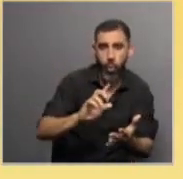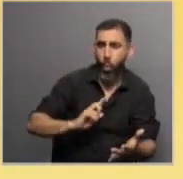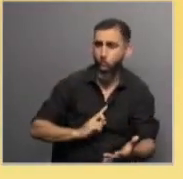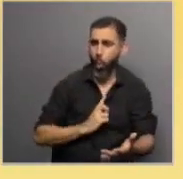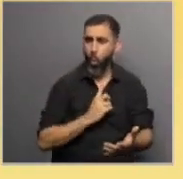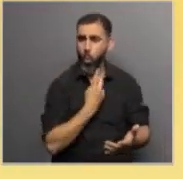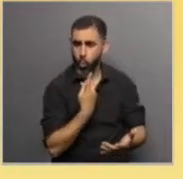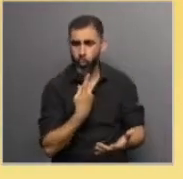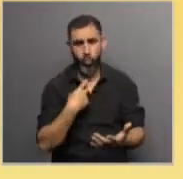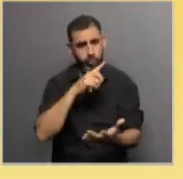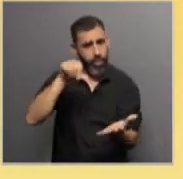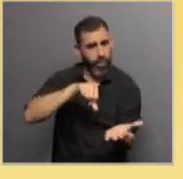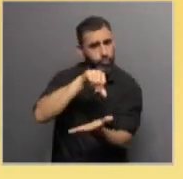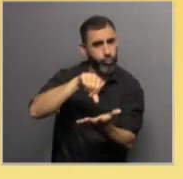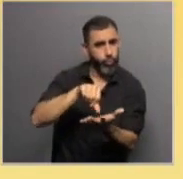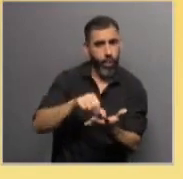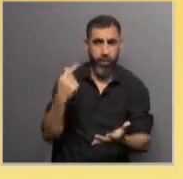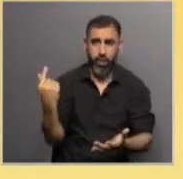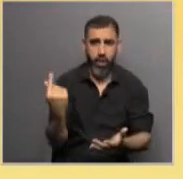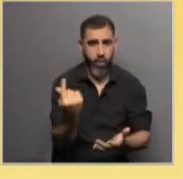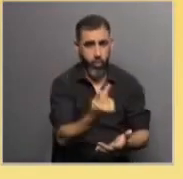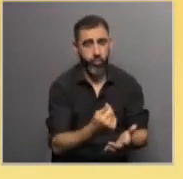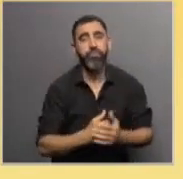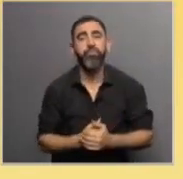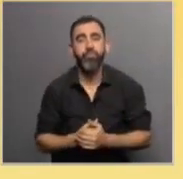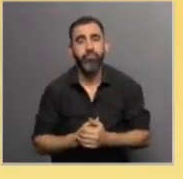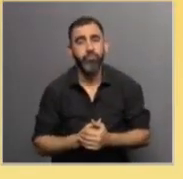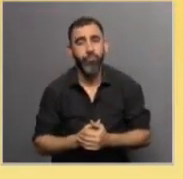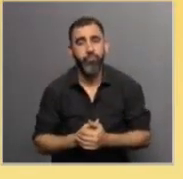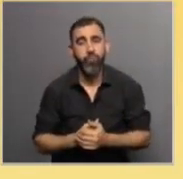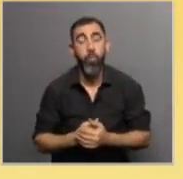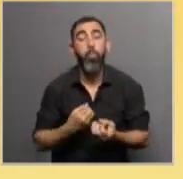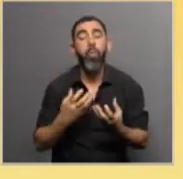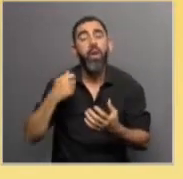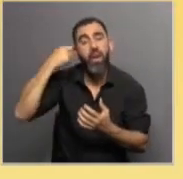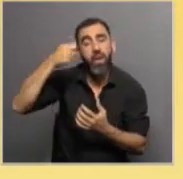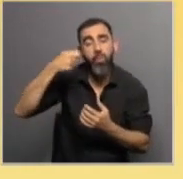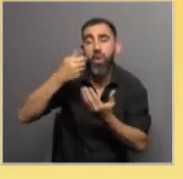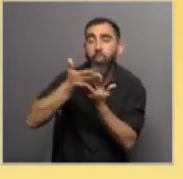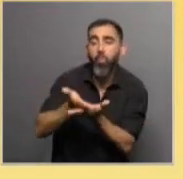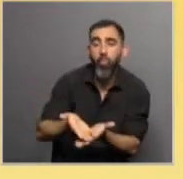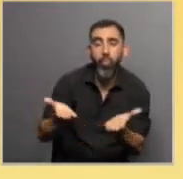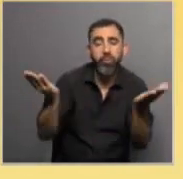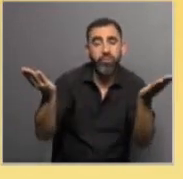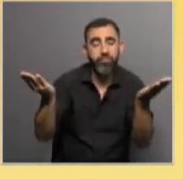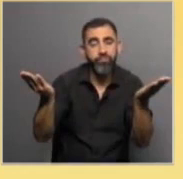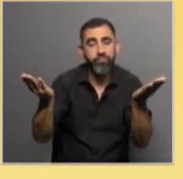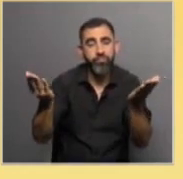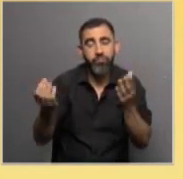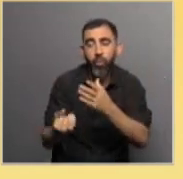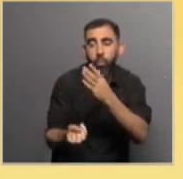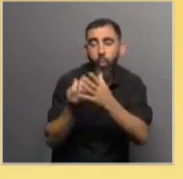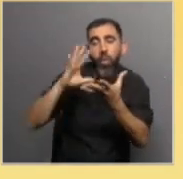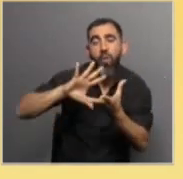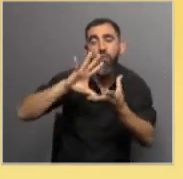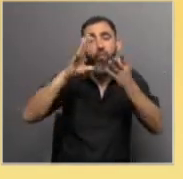en sus localidades, y el hecho de que en buena medida la película te pone sobre el tapete una nueva concepción de lo que